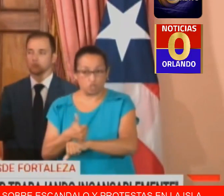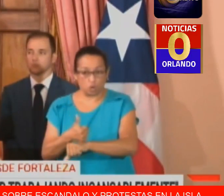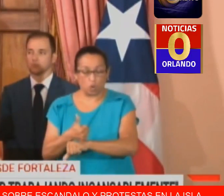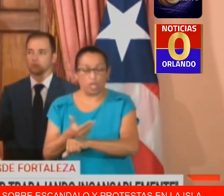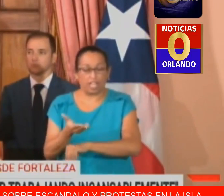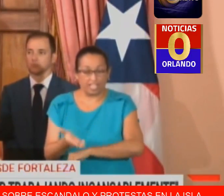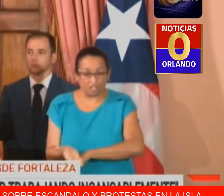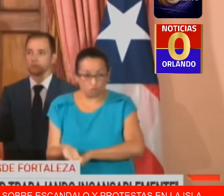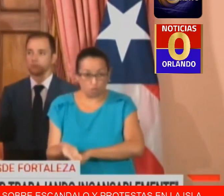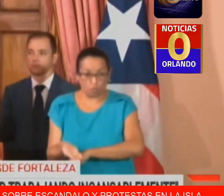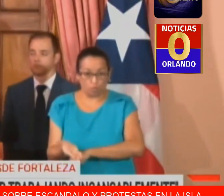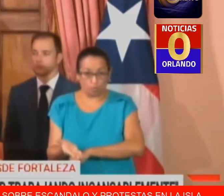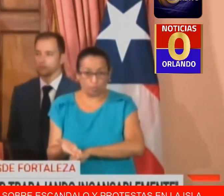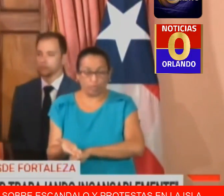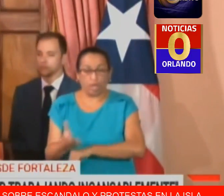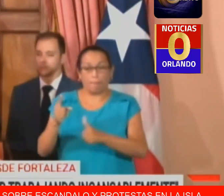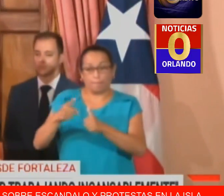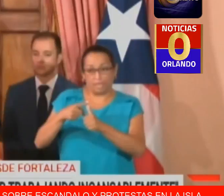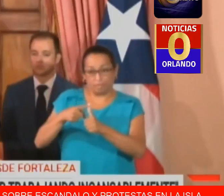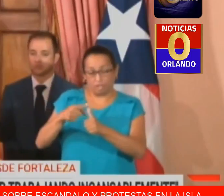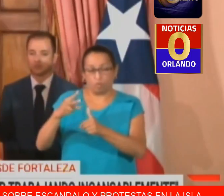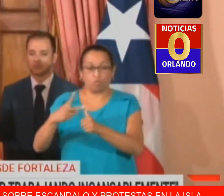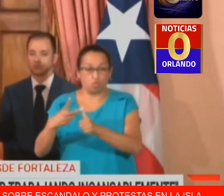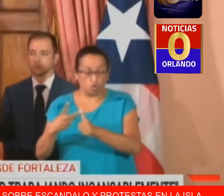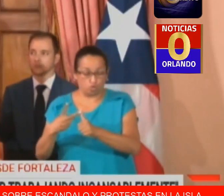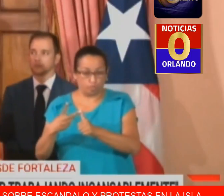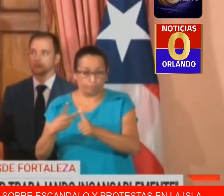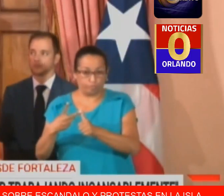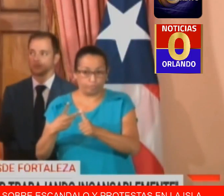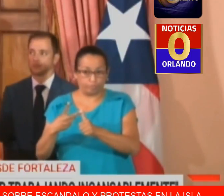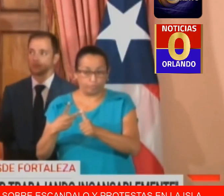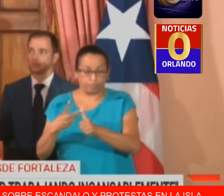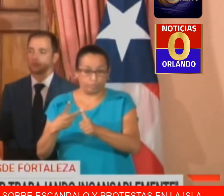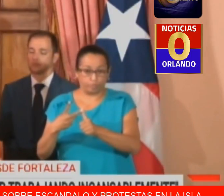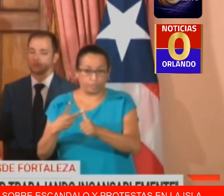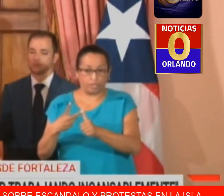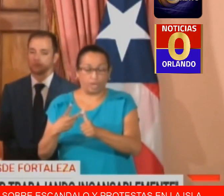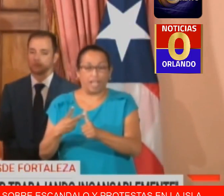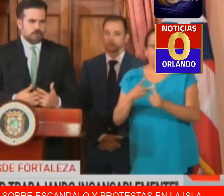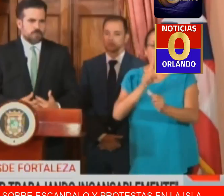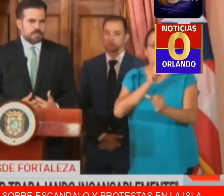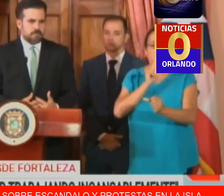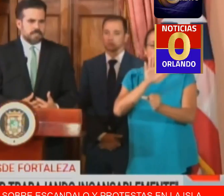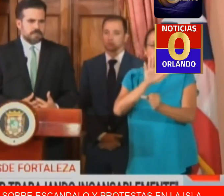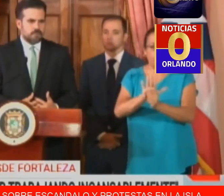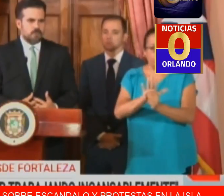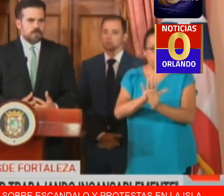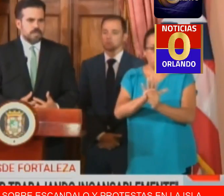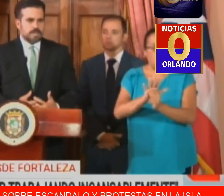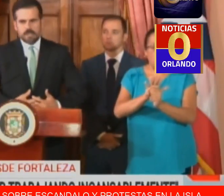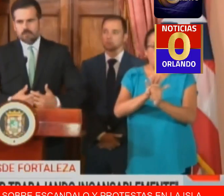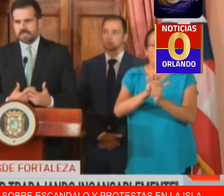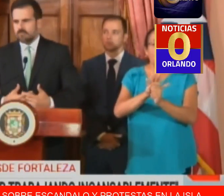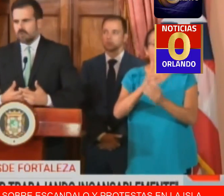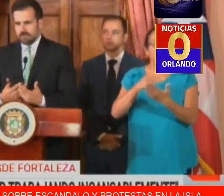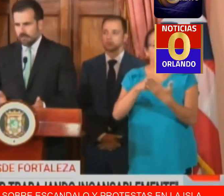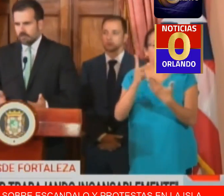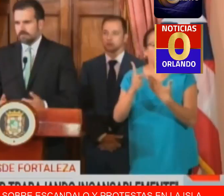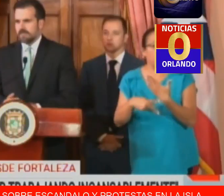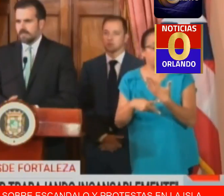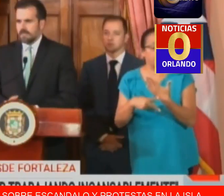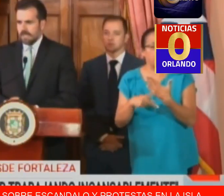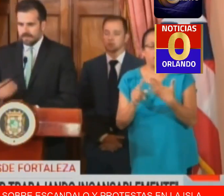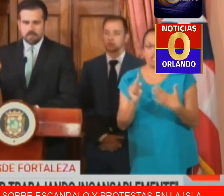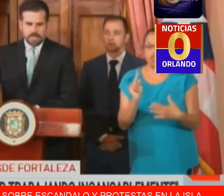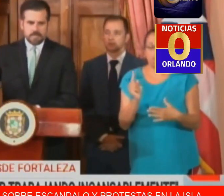estableció eso. Eso es uno. Dos, aquí hay un compromiso programático de nuestra administración que no es tan solo